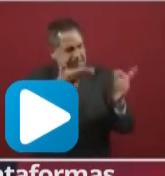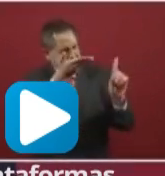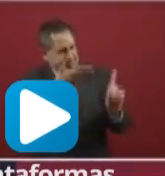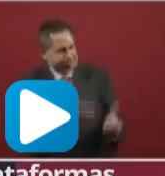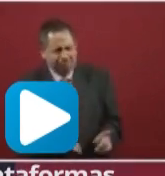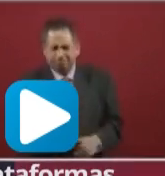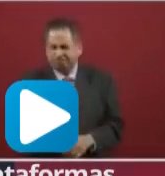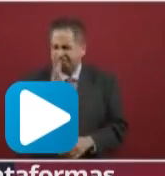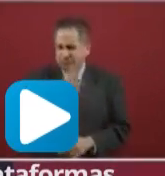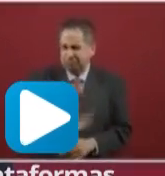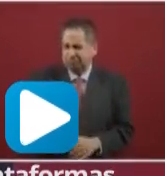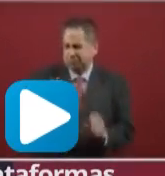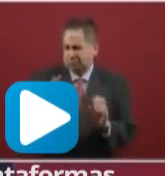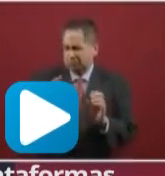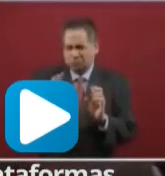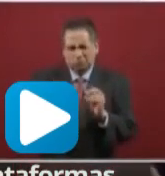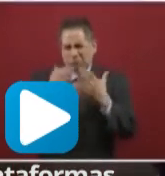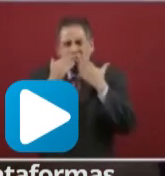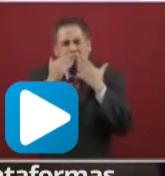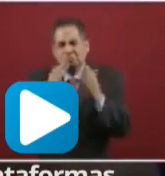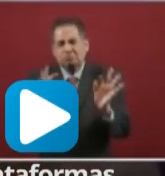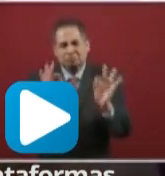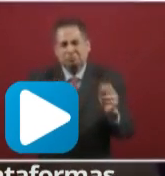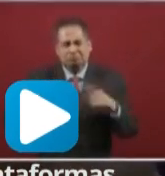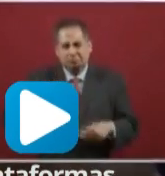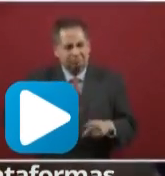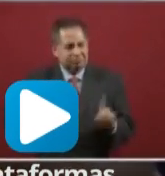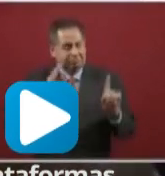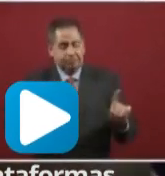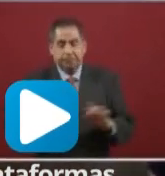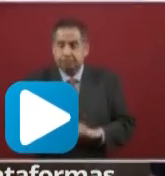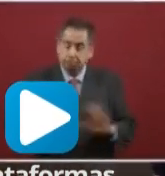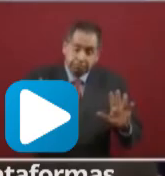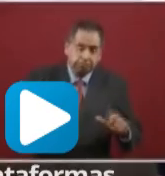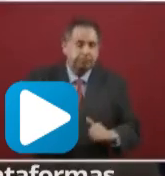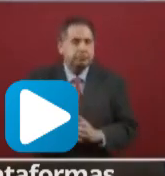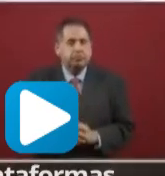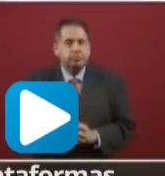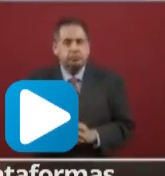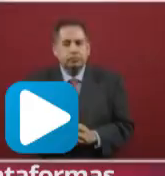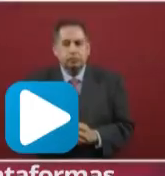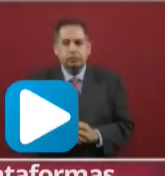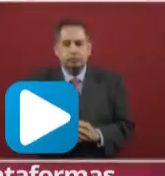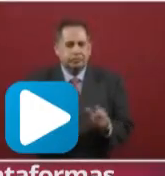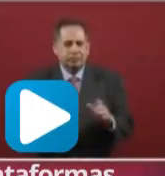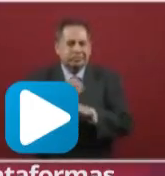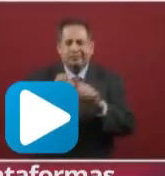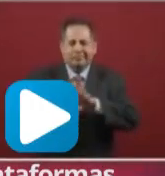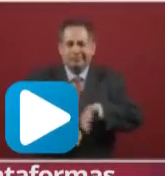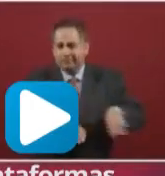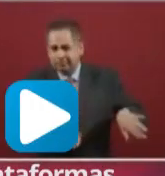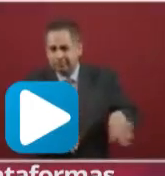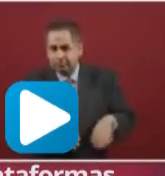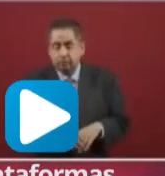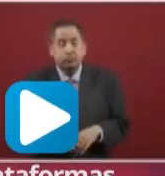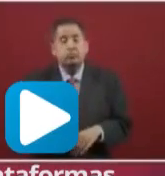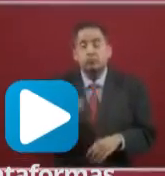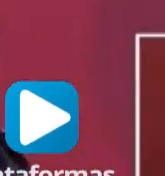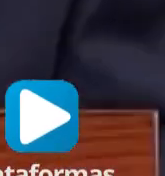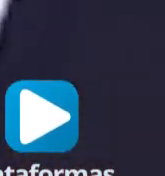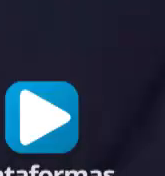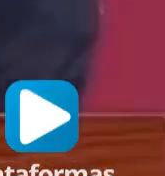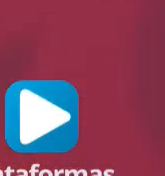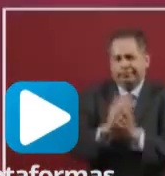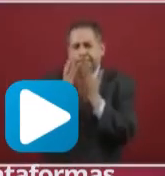de esta mañana que no hay elementos para pensar que Juan Gabriel vive y lo describió como un gran artista, un patriota y un defensor de pueblo.